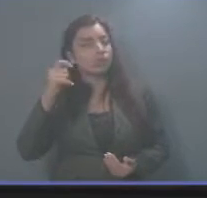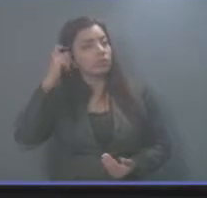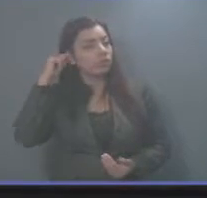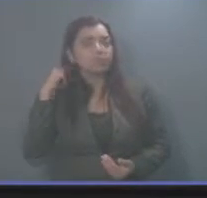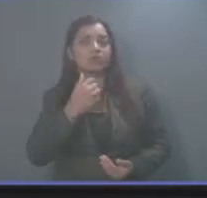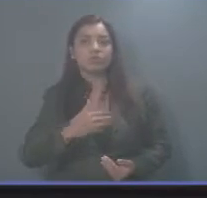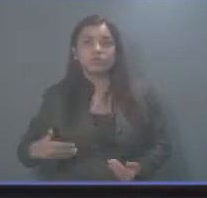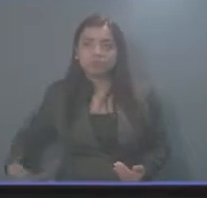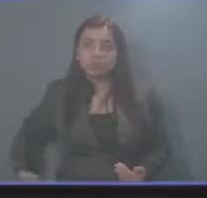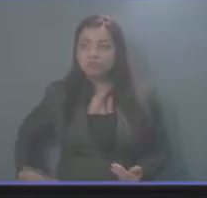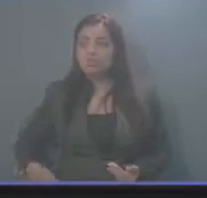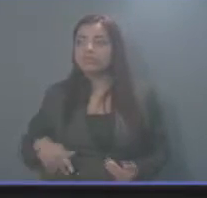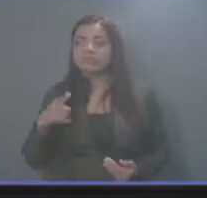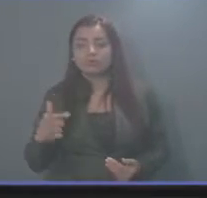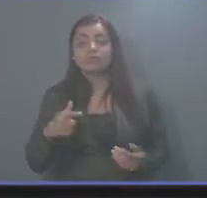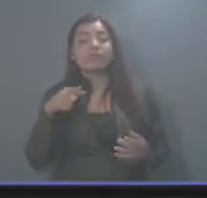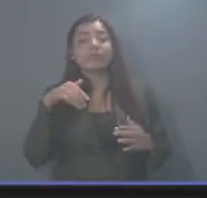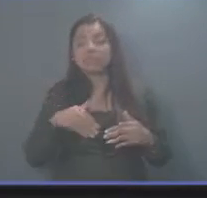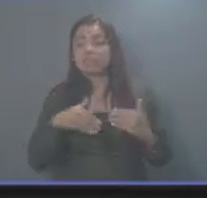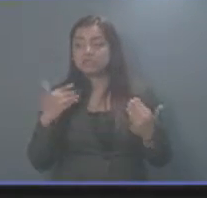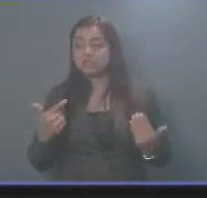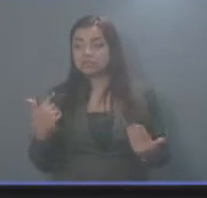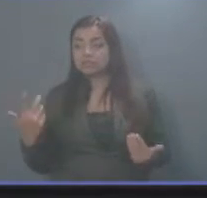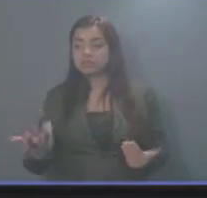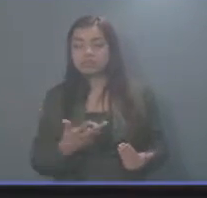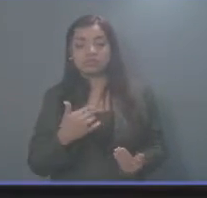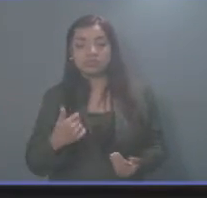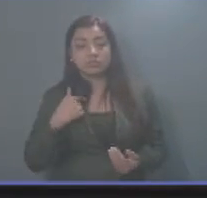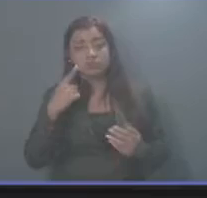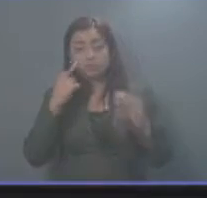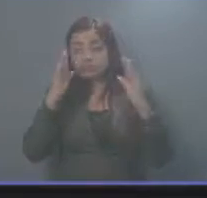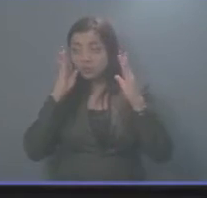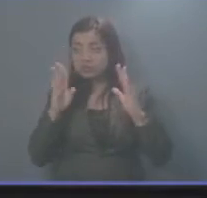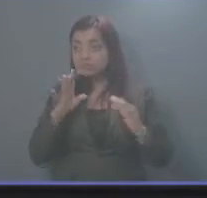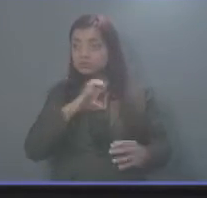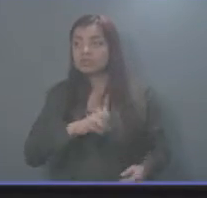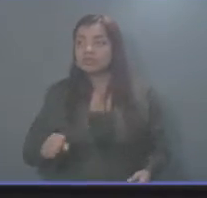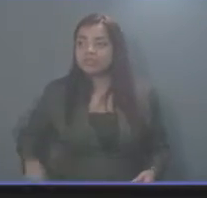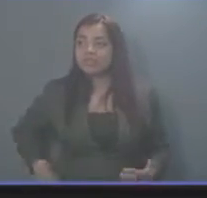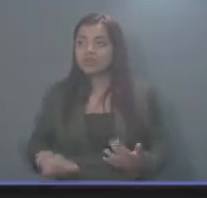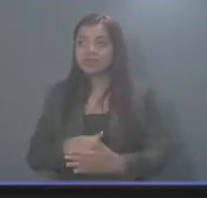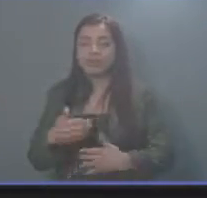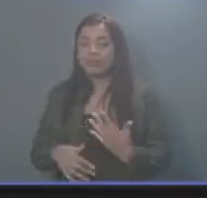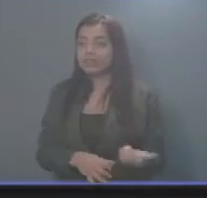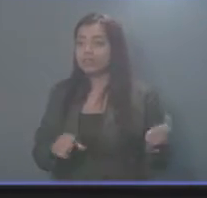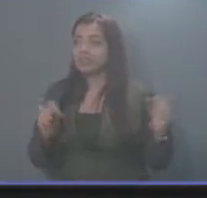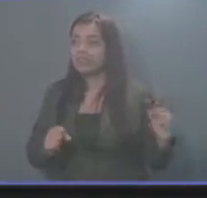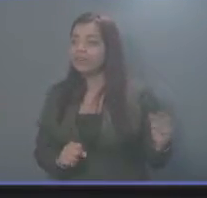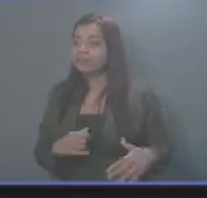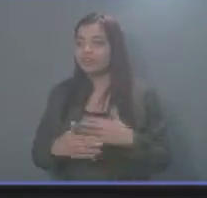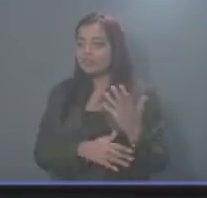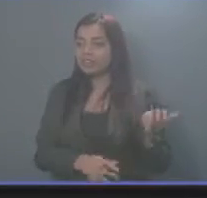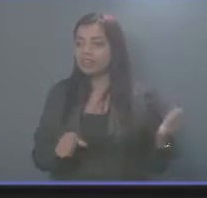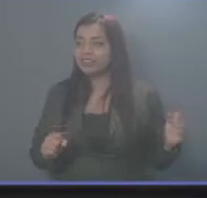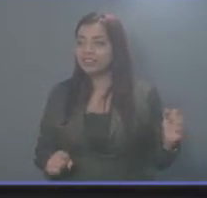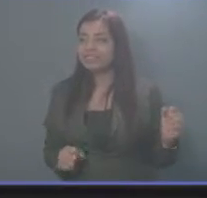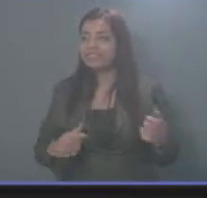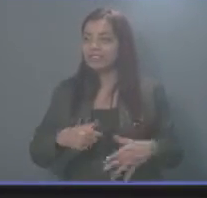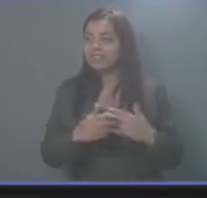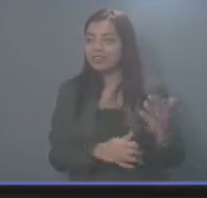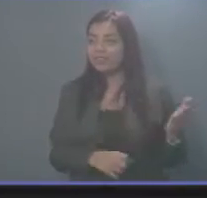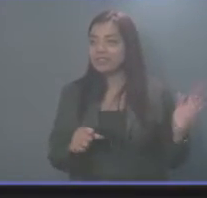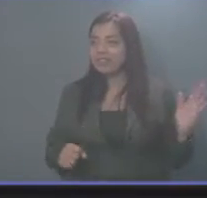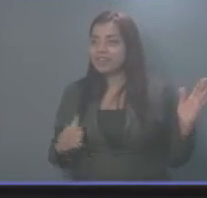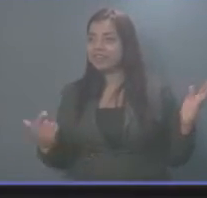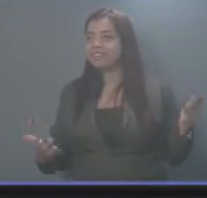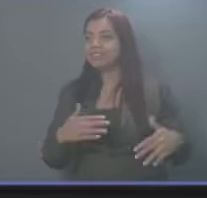de Venezuela. Y eso es lo que nos importa como salvadoreños. Allá que se preocupen otros países